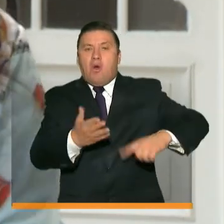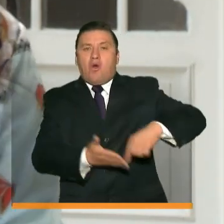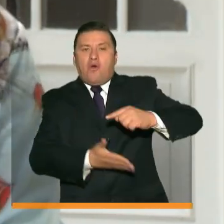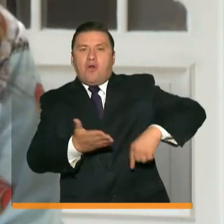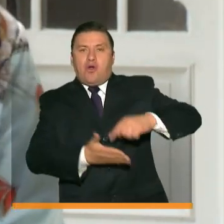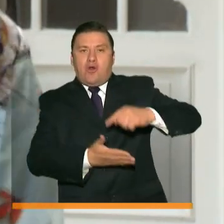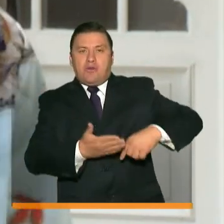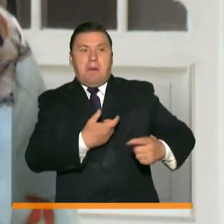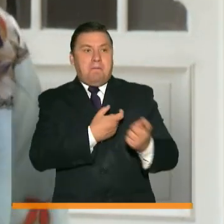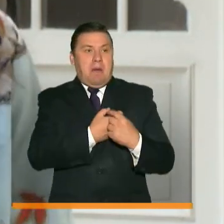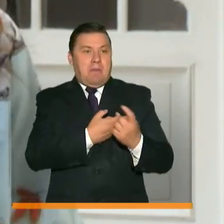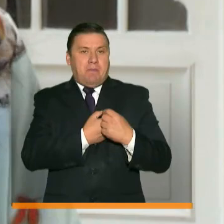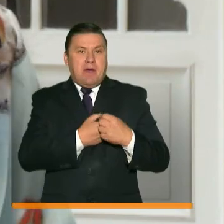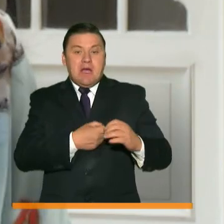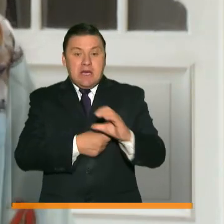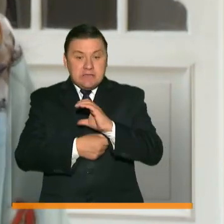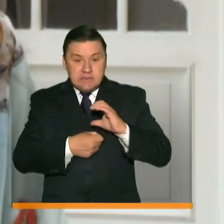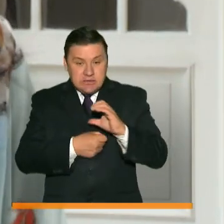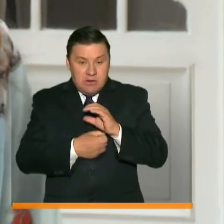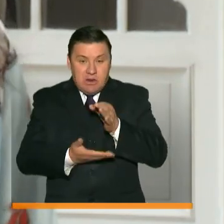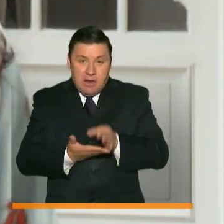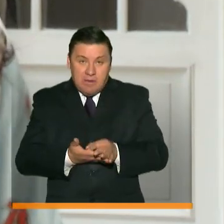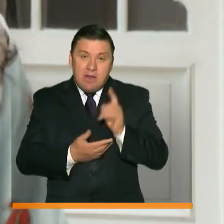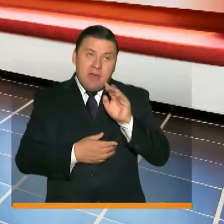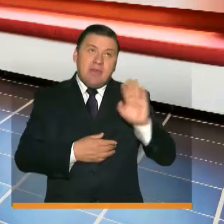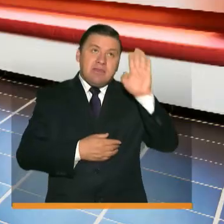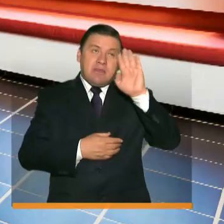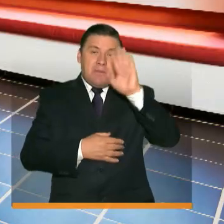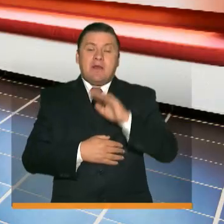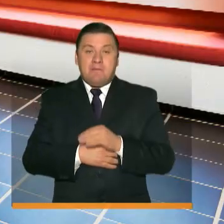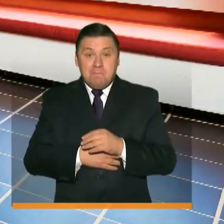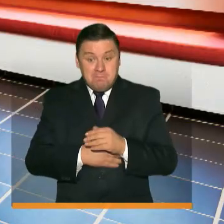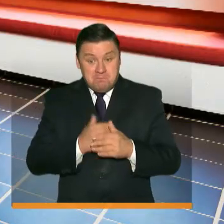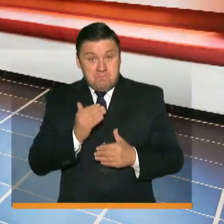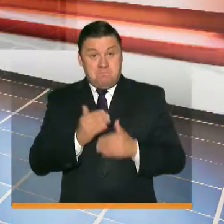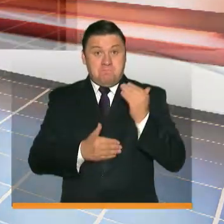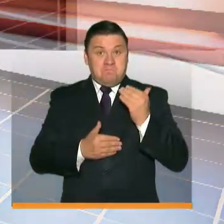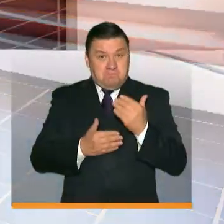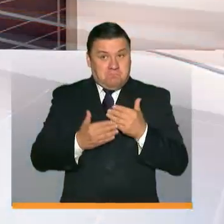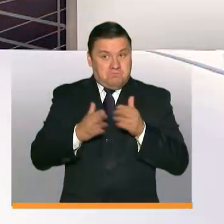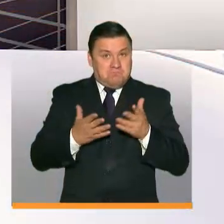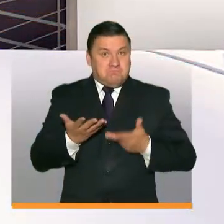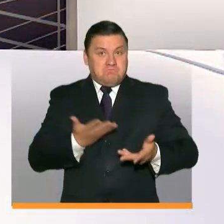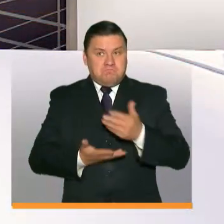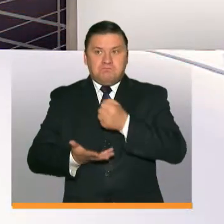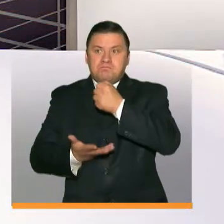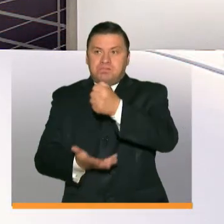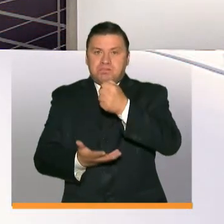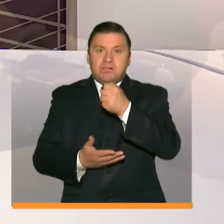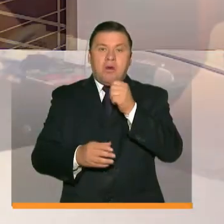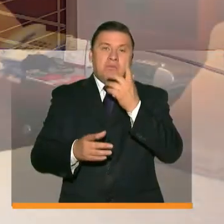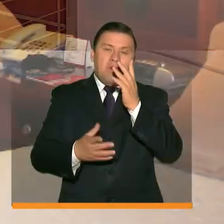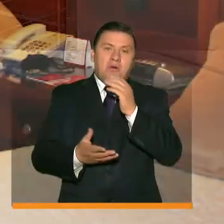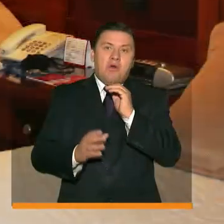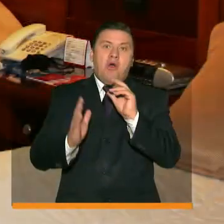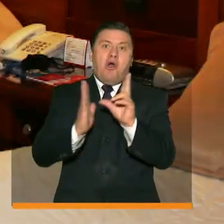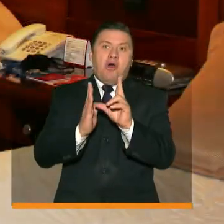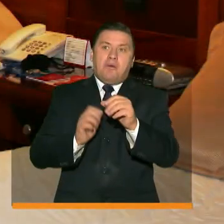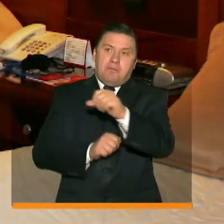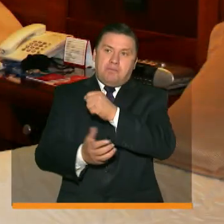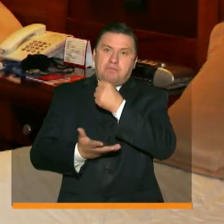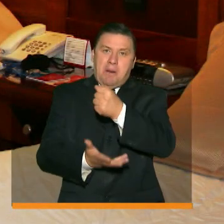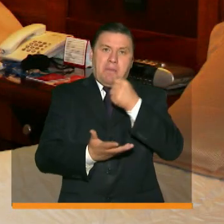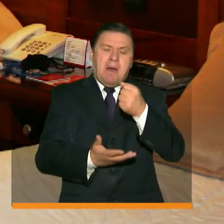tanto de ciudades capitales como de departamentos a lo largo del país. Esta iniciativa brinda flujo de recursos a los hoteles, convirtiéndose así en